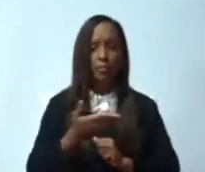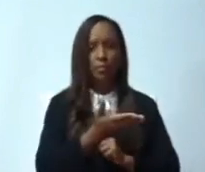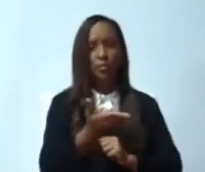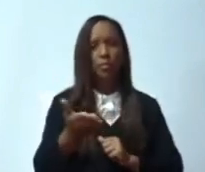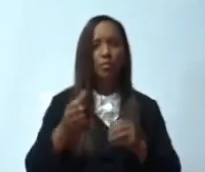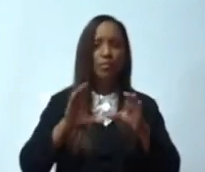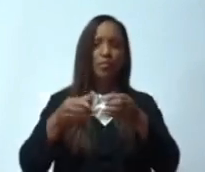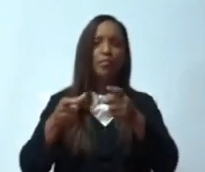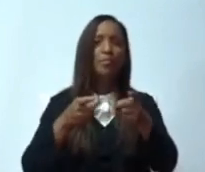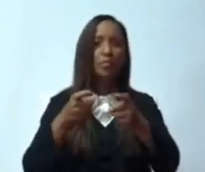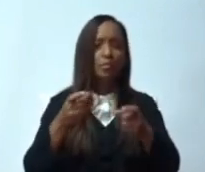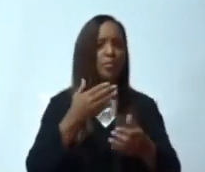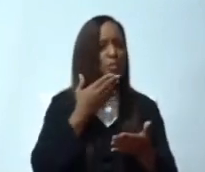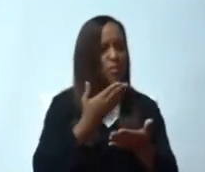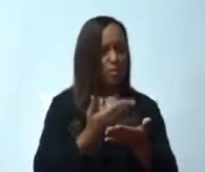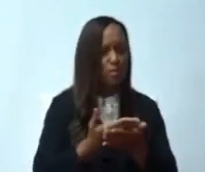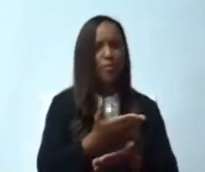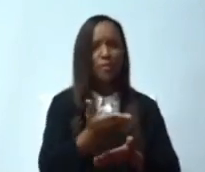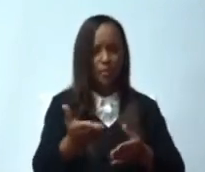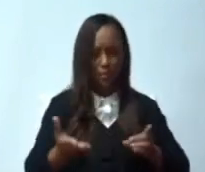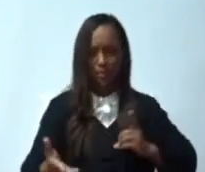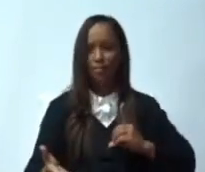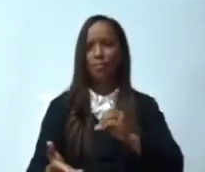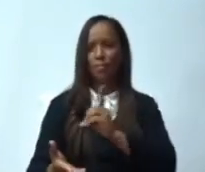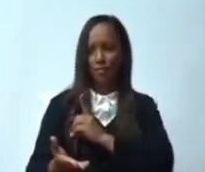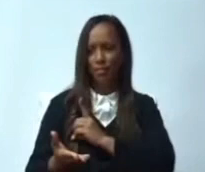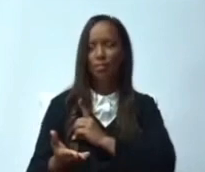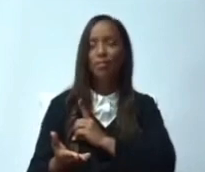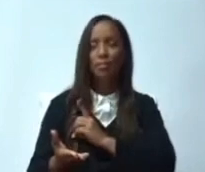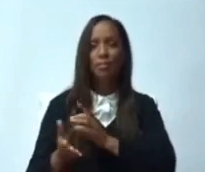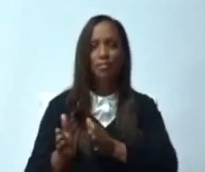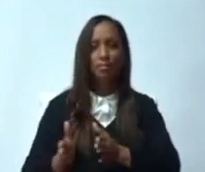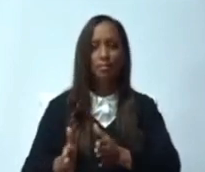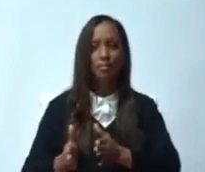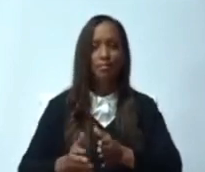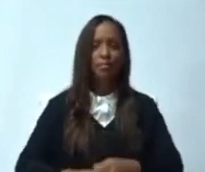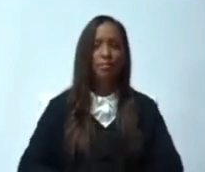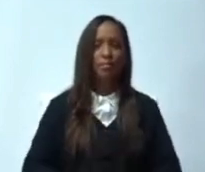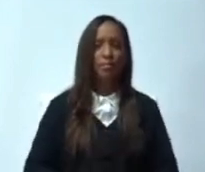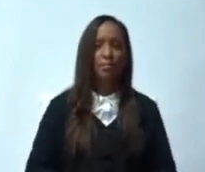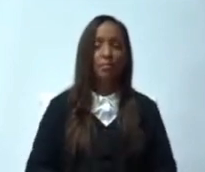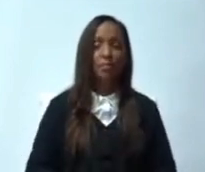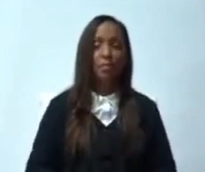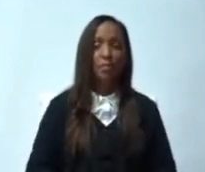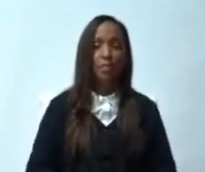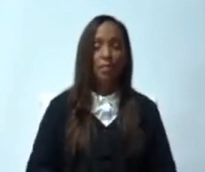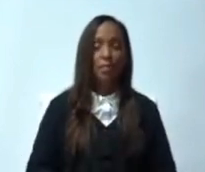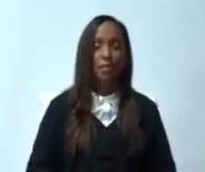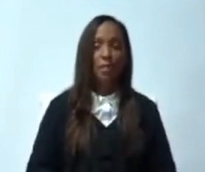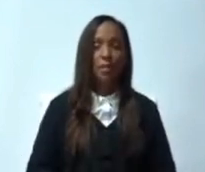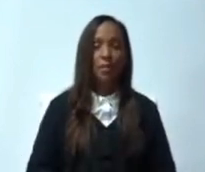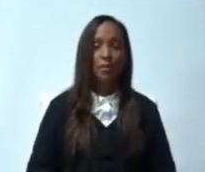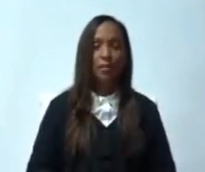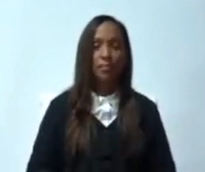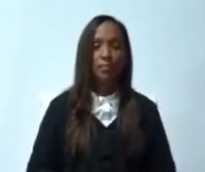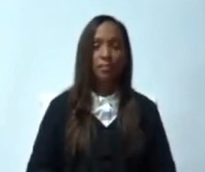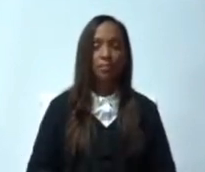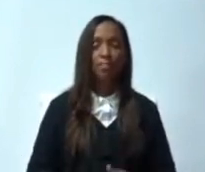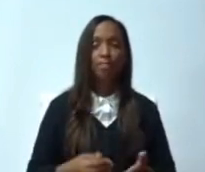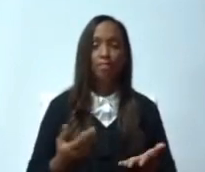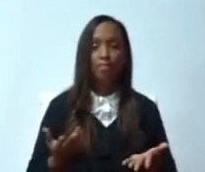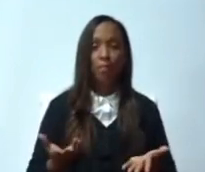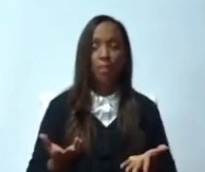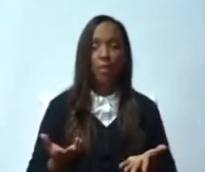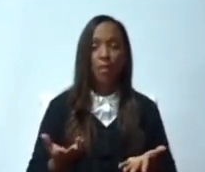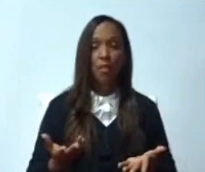colegas diputados y diputadas. He escuchado decir, colegas, que el que no sabe de